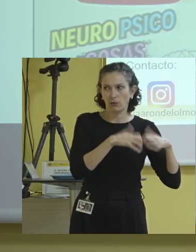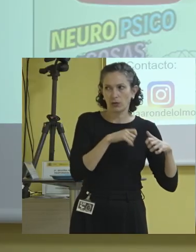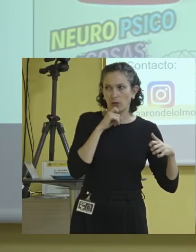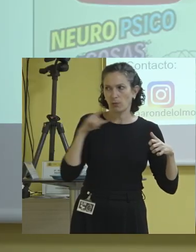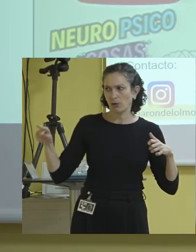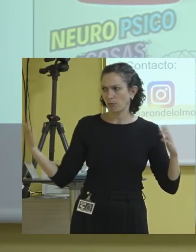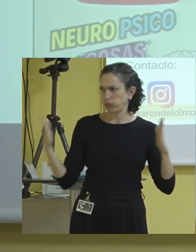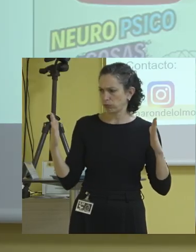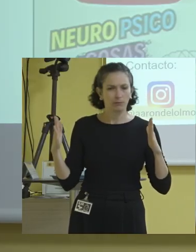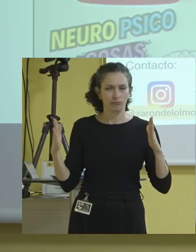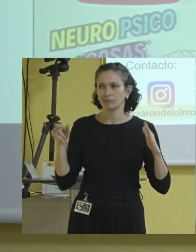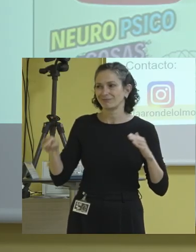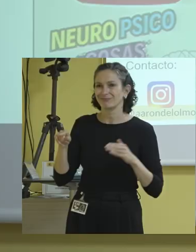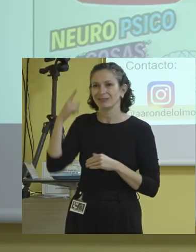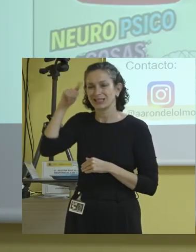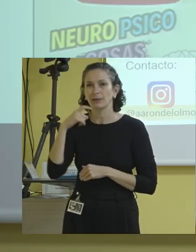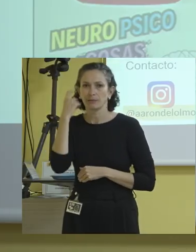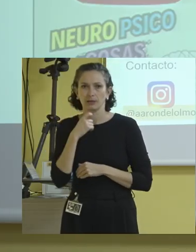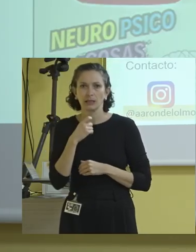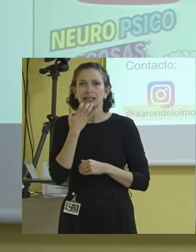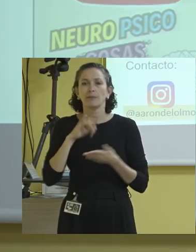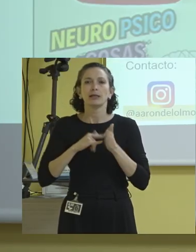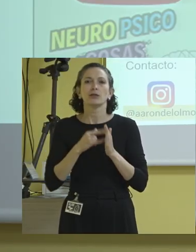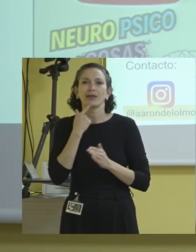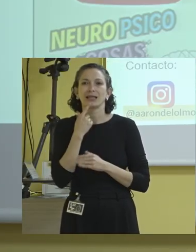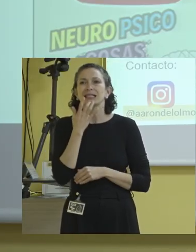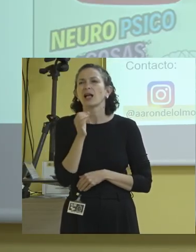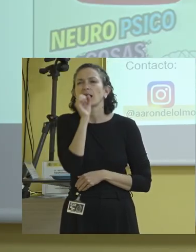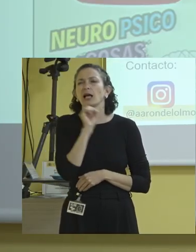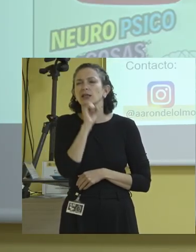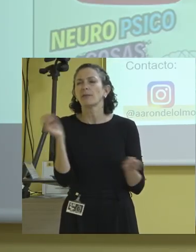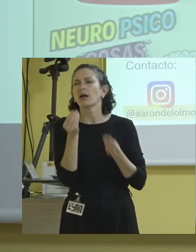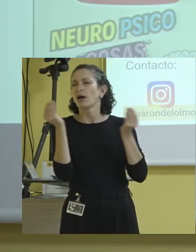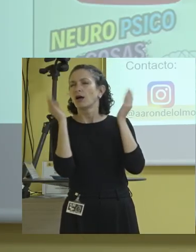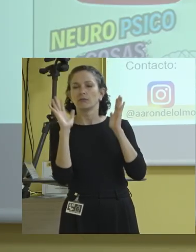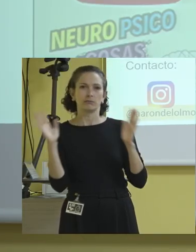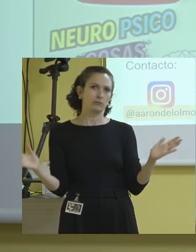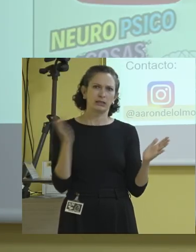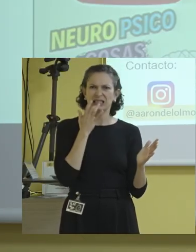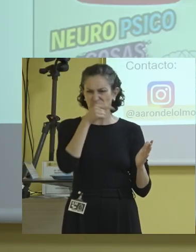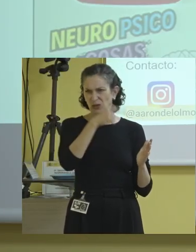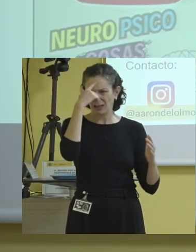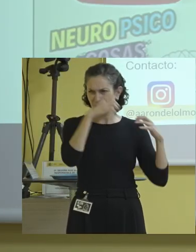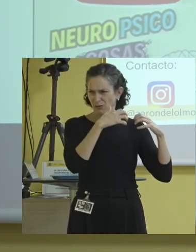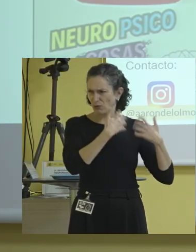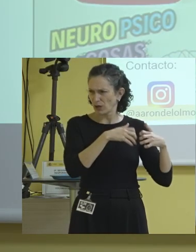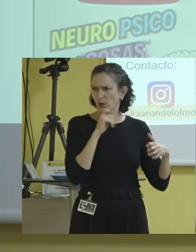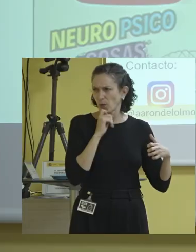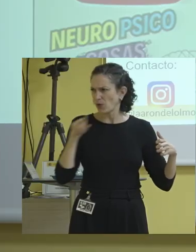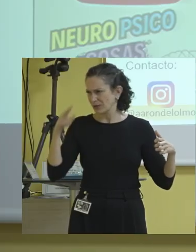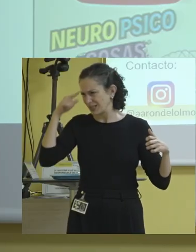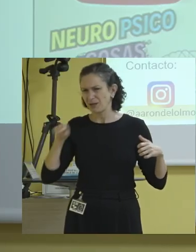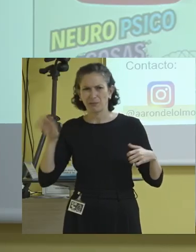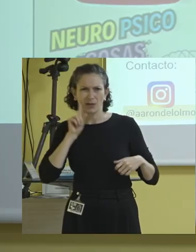cuentan de repente que hay un método que cantando no sé qué se mejora, tú dices, joder, no tiene ningún tipo de sentido si entiendo el cerebro. Pero lo que suele pasar muchas veces en la